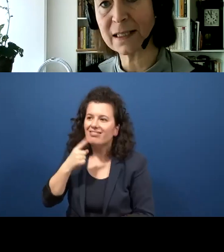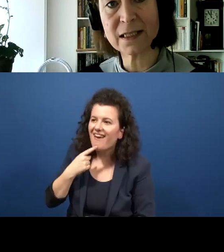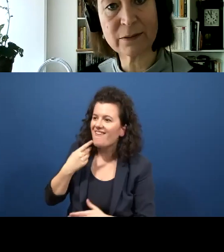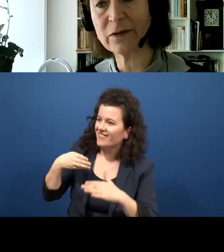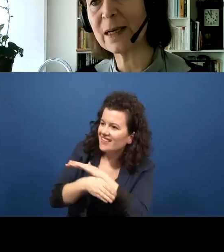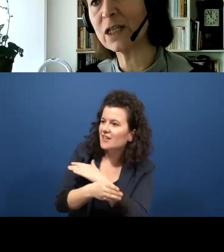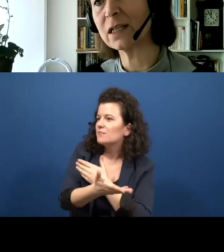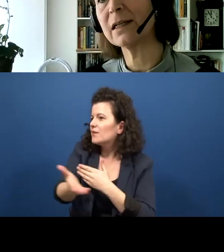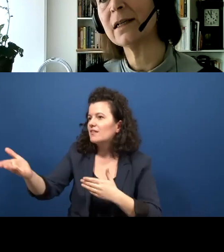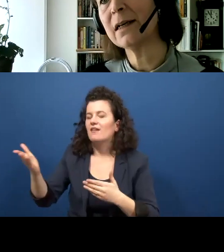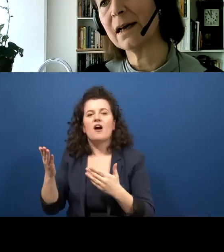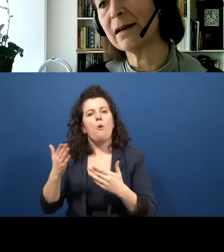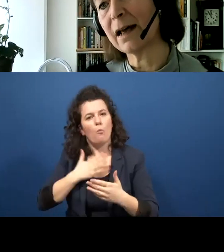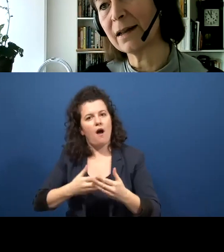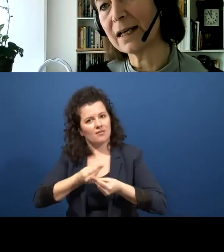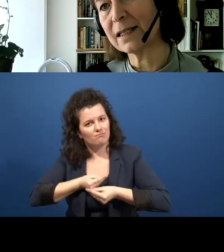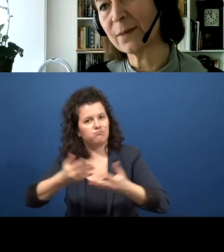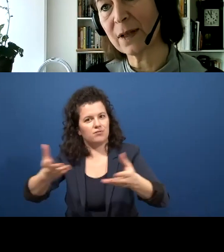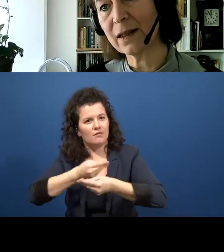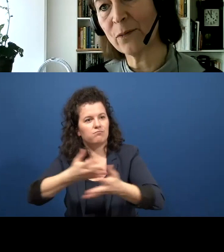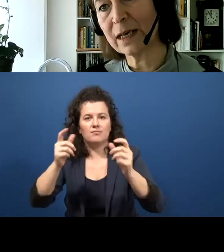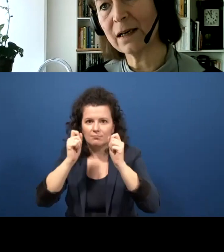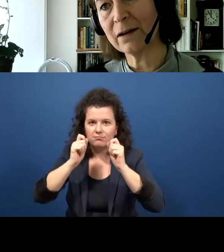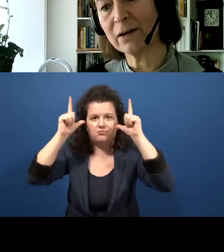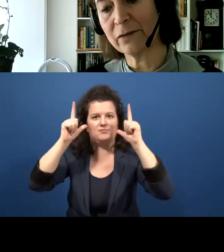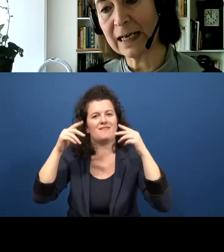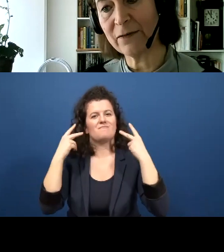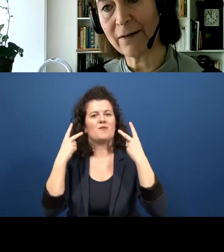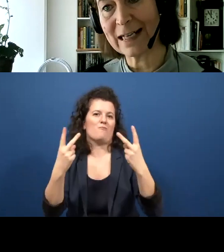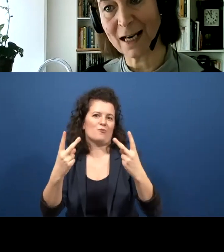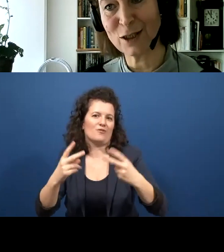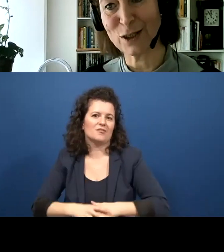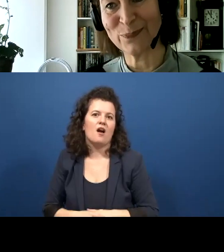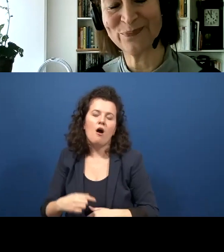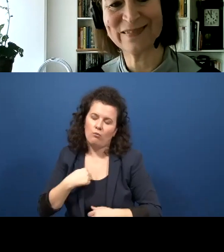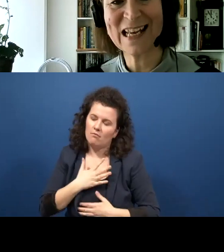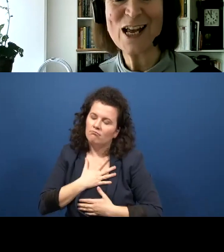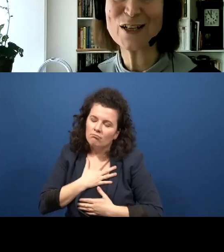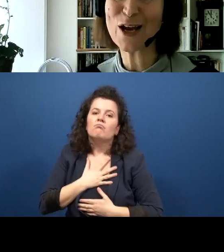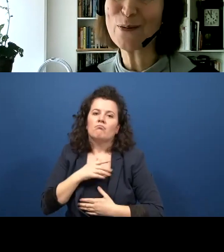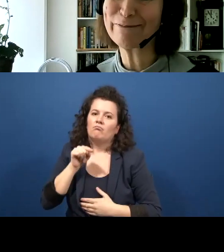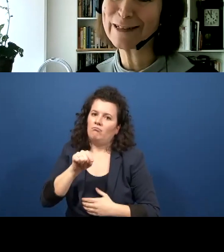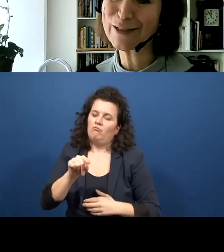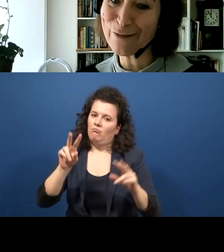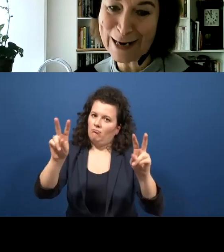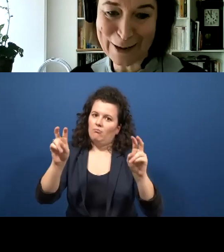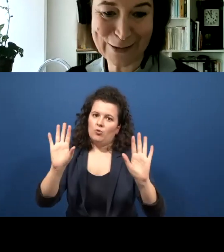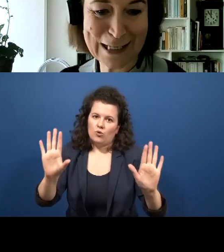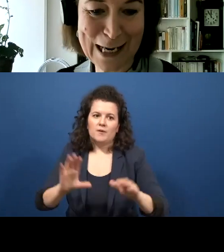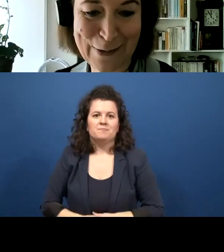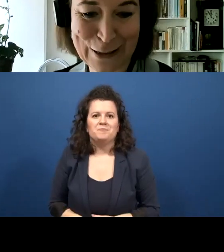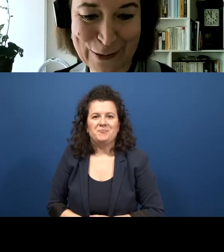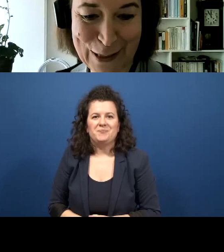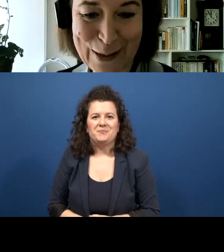la accesibilidad que la comunidad sorda pueda tener al conocimiento y a la información. Y esto es algo a